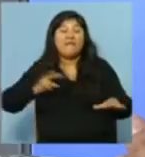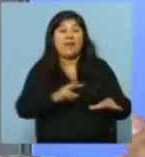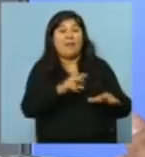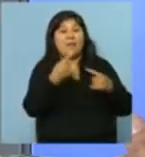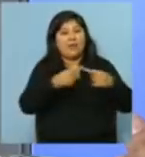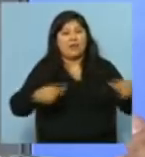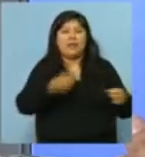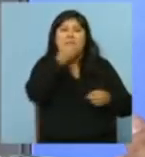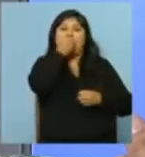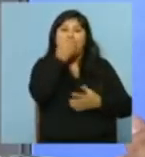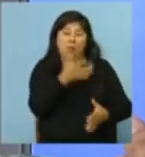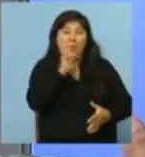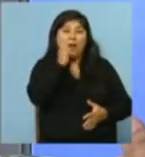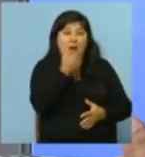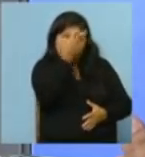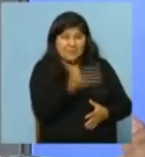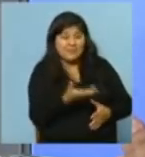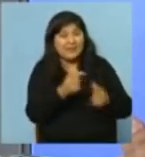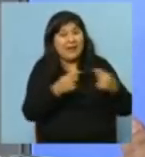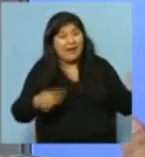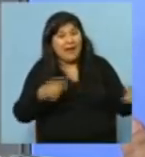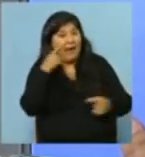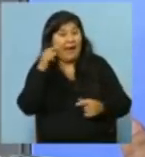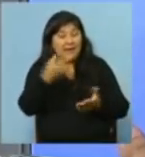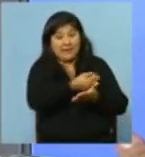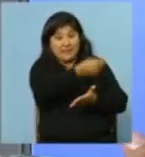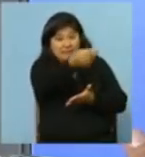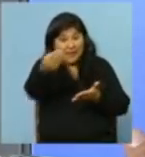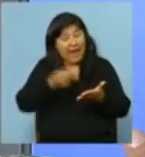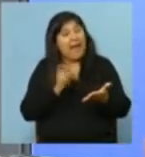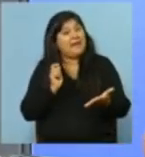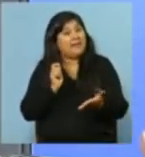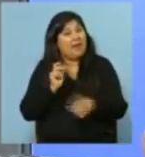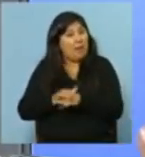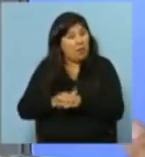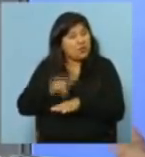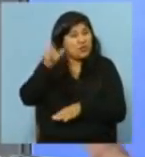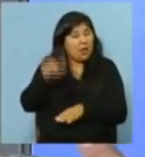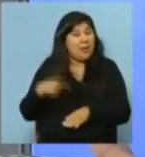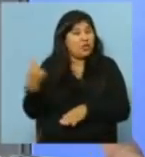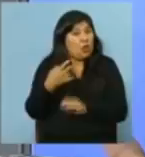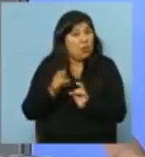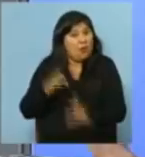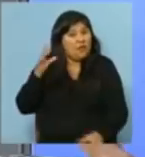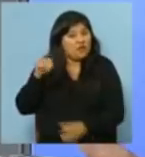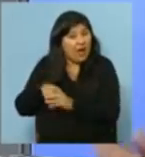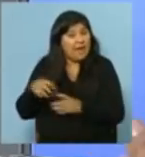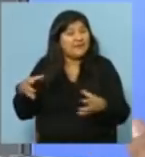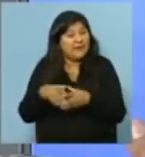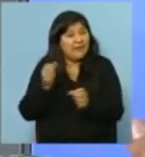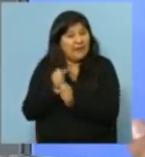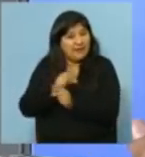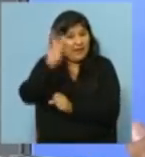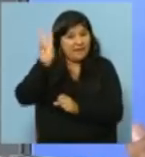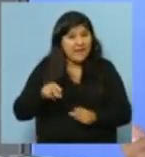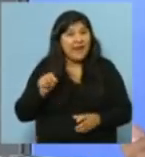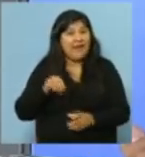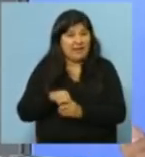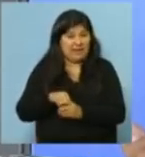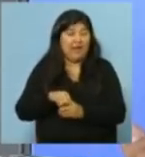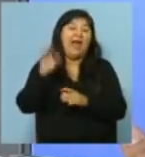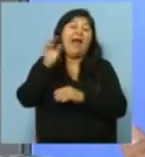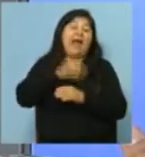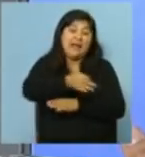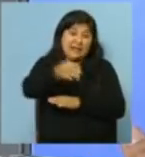realmente va a ser una muy linda obra y este diseño ha sido hecho por nuestros trabajadores por nuestros profesionales nuestros arquitectos de la dirección provincial de